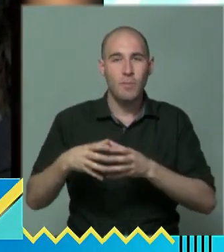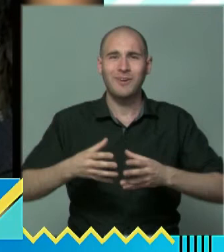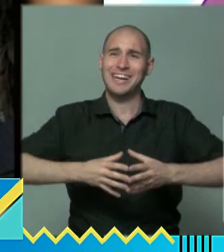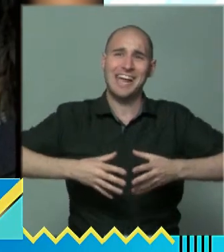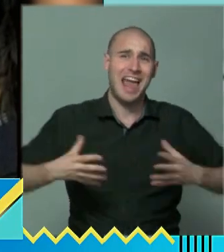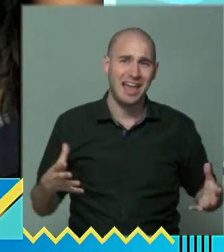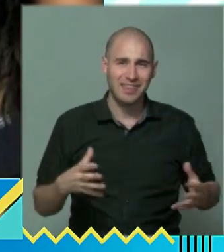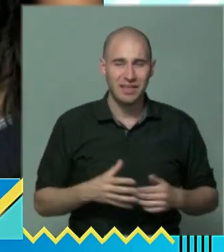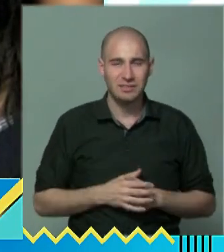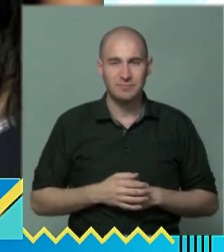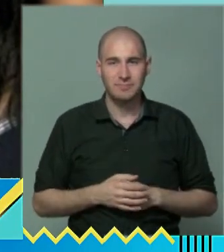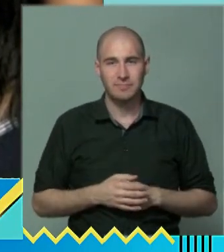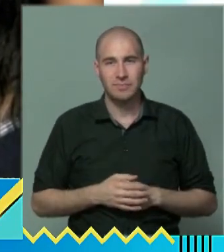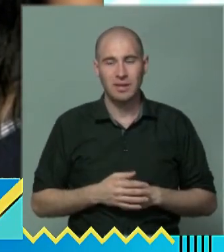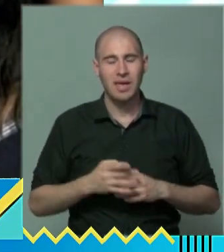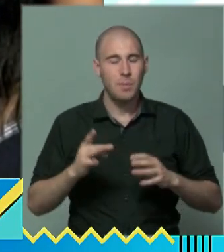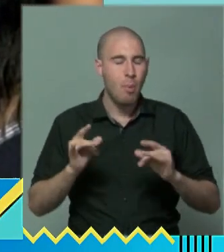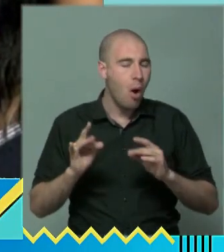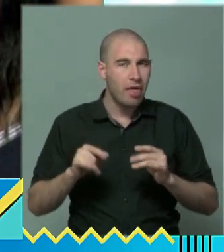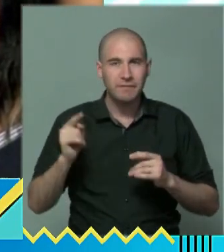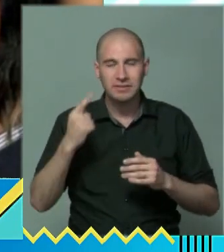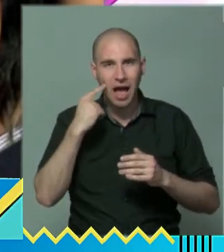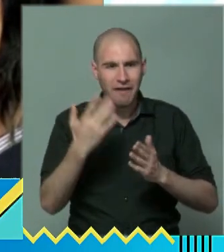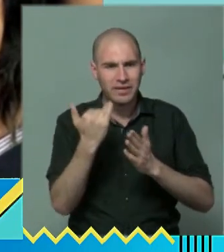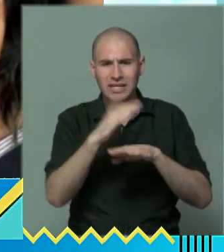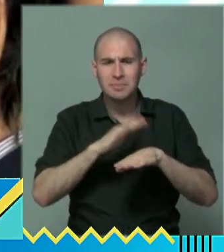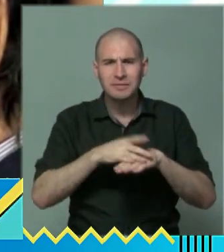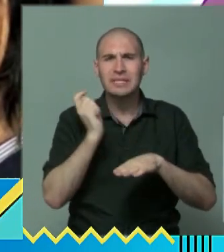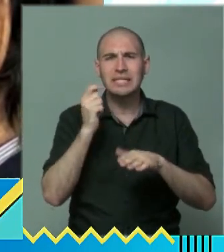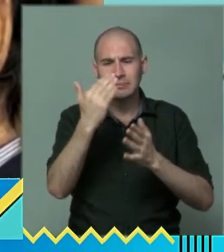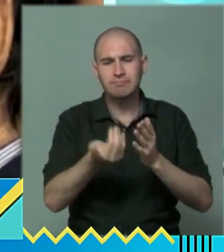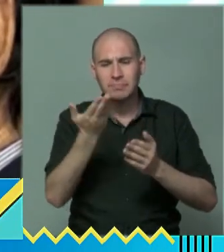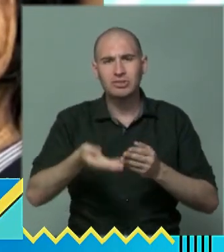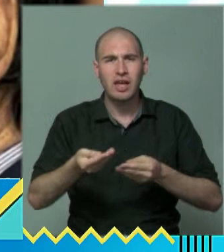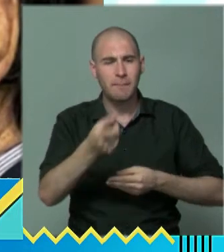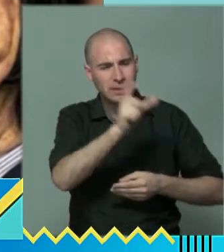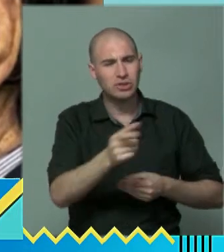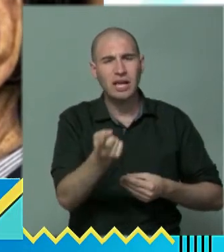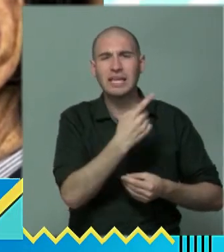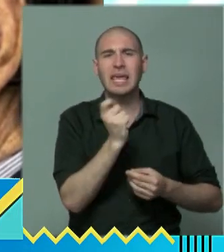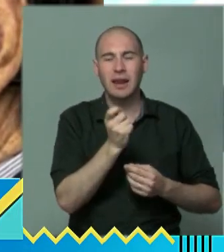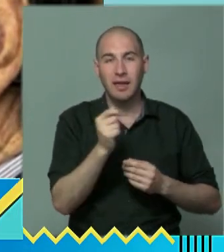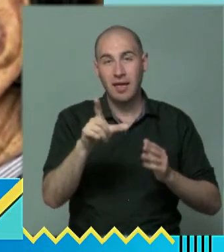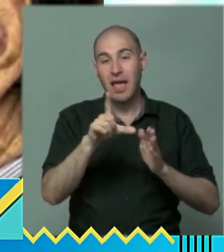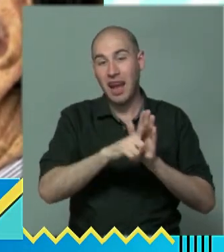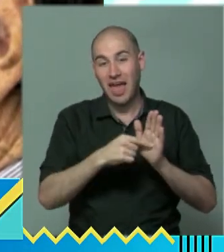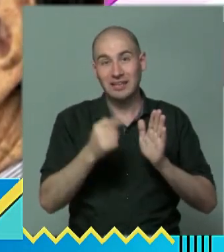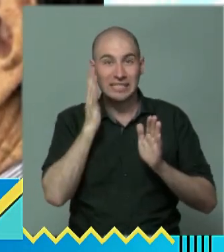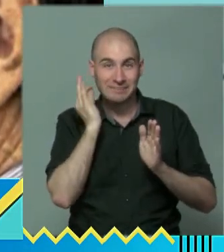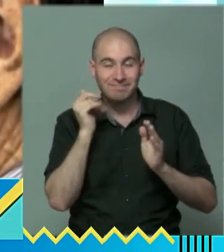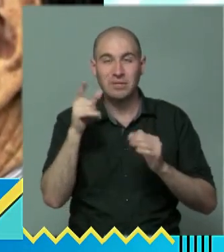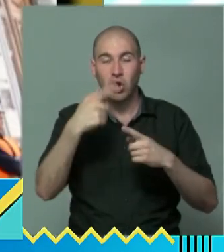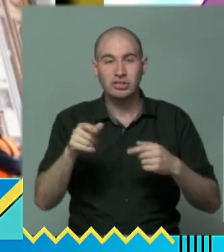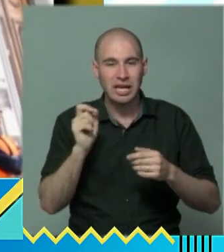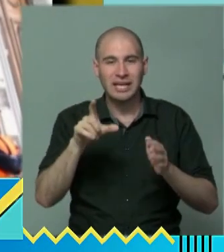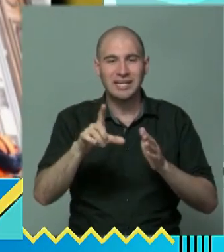macro lo difícil que es determinar la responsabilidad de las personas físicas. Por lo menos con esta legislación te aseguras que el acto